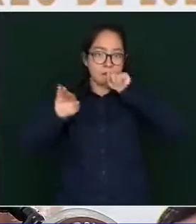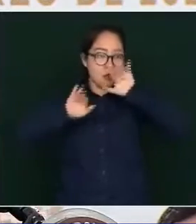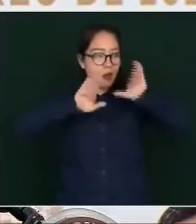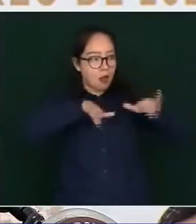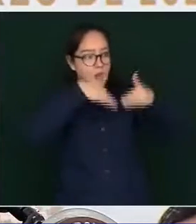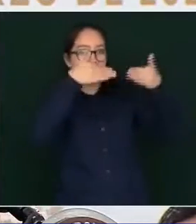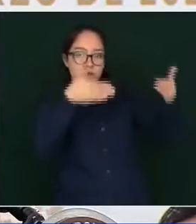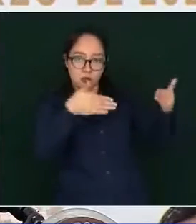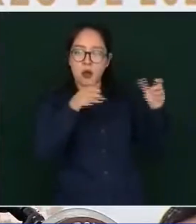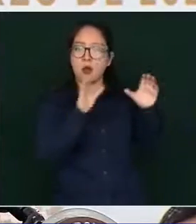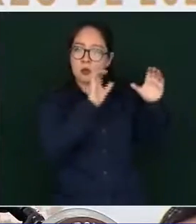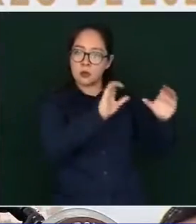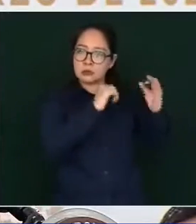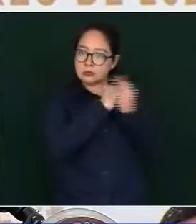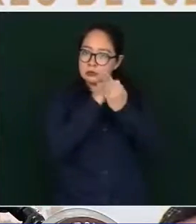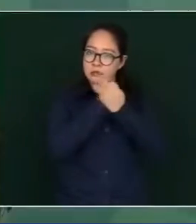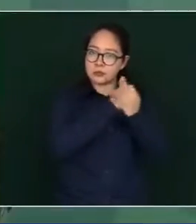externa del aeropuerto,